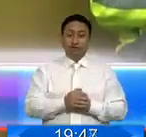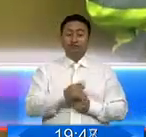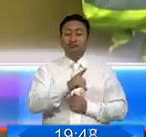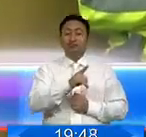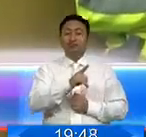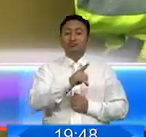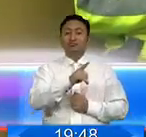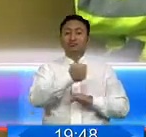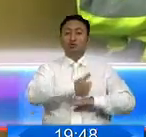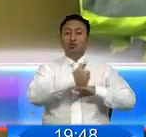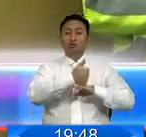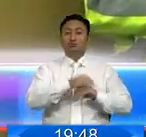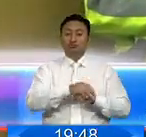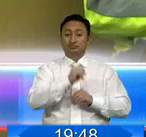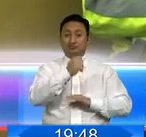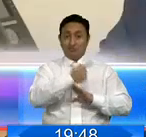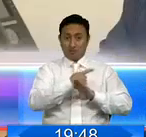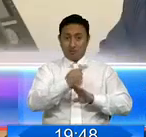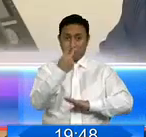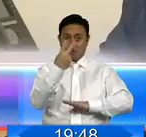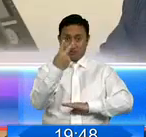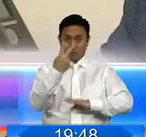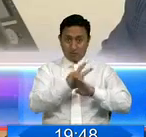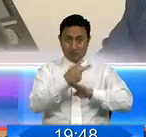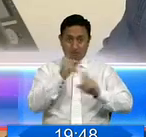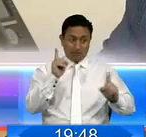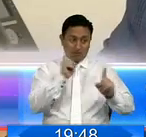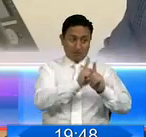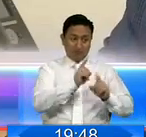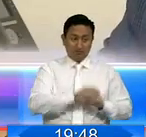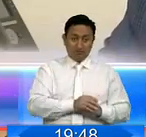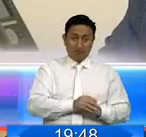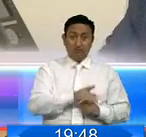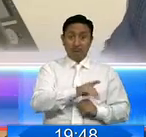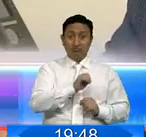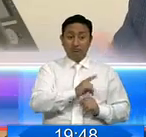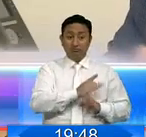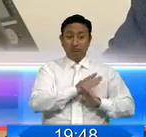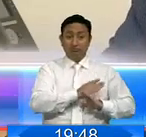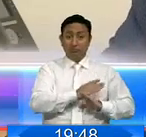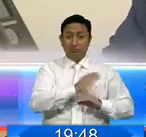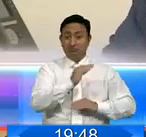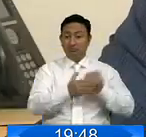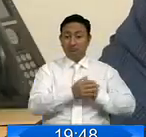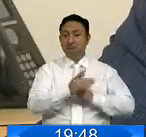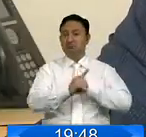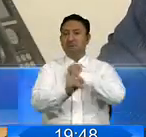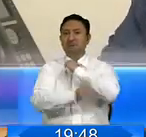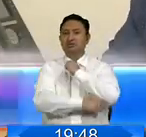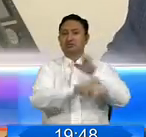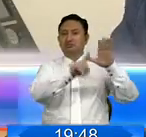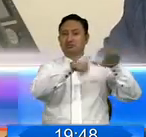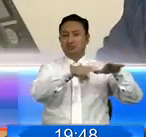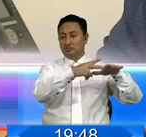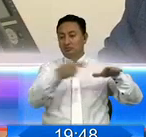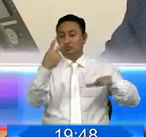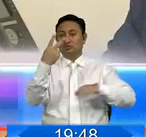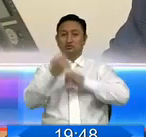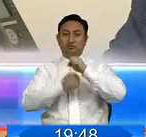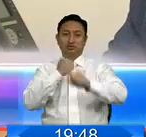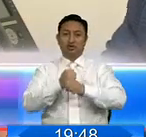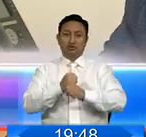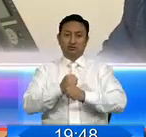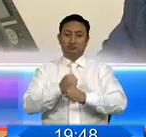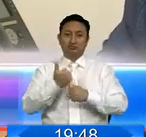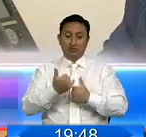ante las autoridades 2 veces por semana. Si es que se califica como ataque y resistencia, podría tener una sanción de 6 meses a 2 años,